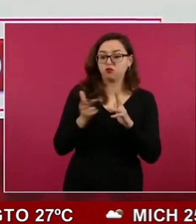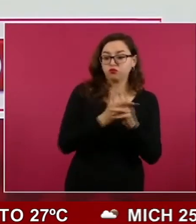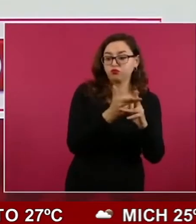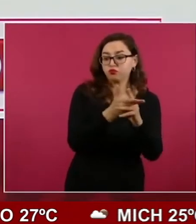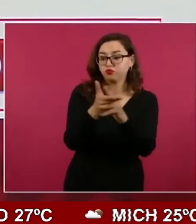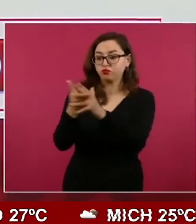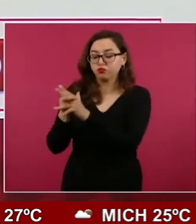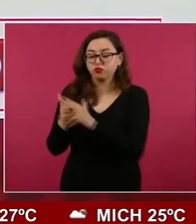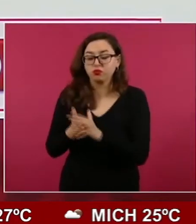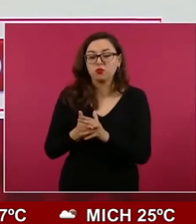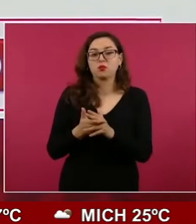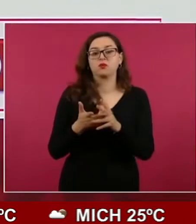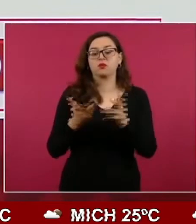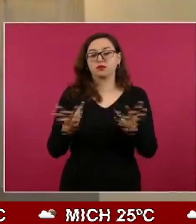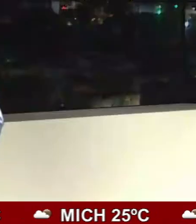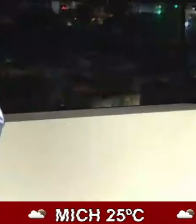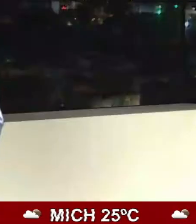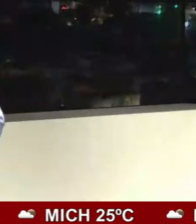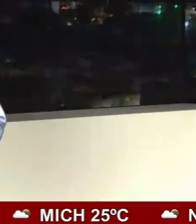exista reincidencia.